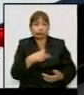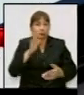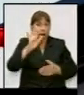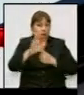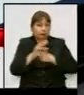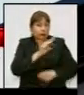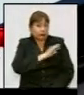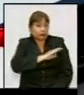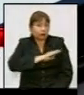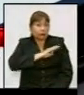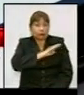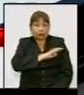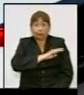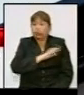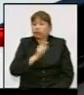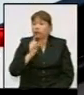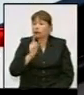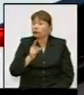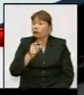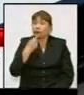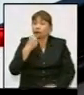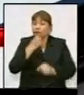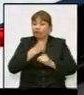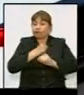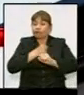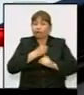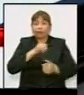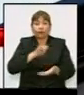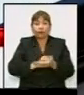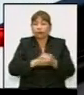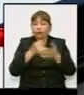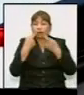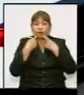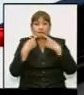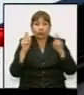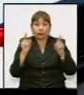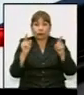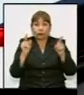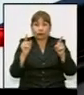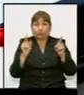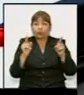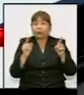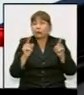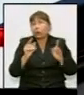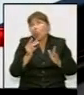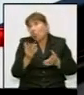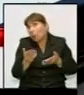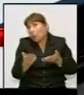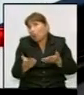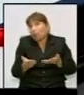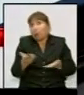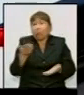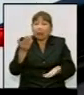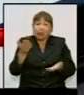Y una de ellas viene a ser el dominio del ambiente de la información. ¿Qué es más? Que confluye, por favor, la